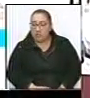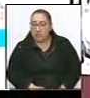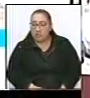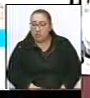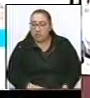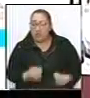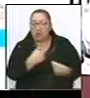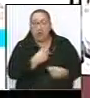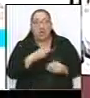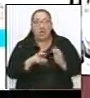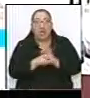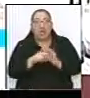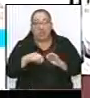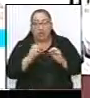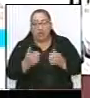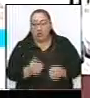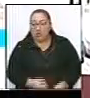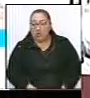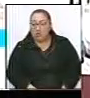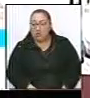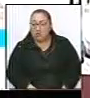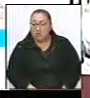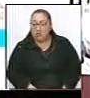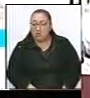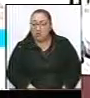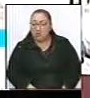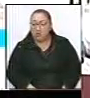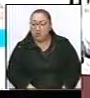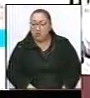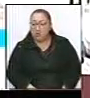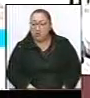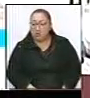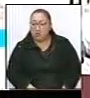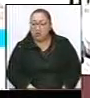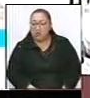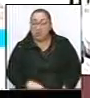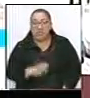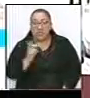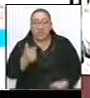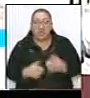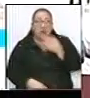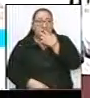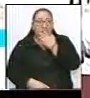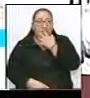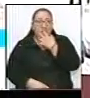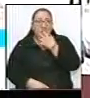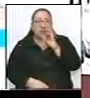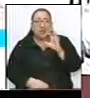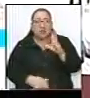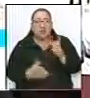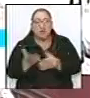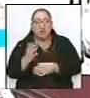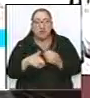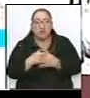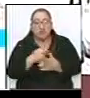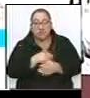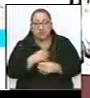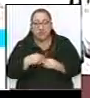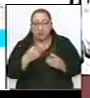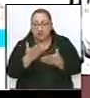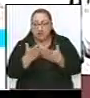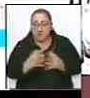una de las leyes formuladas por este Parlamento. Sí creemos de que esos 3/5 de los miembros que se están